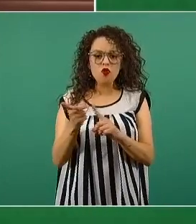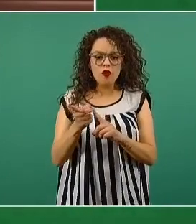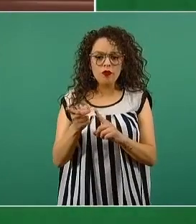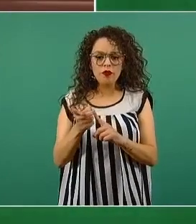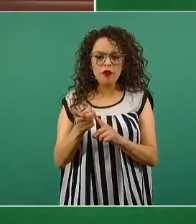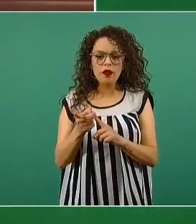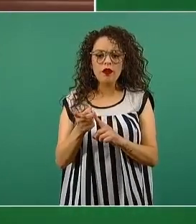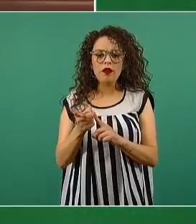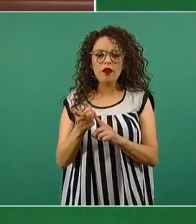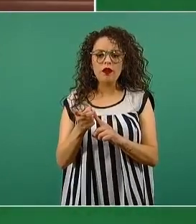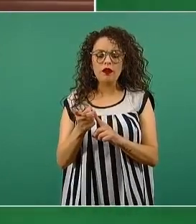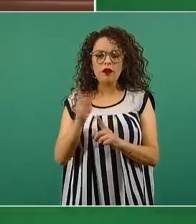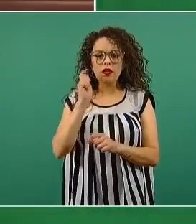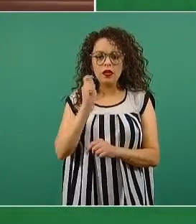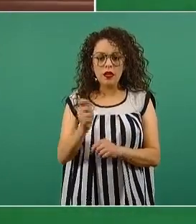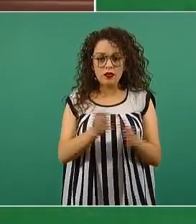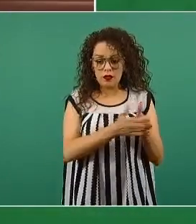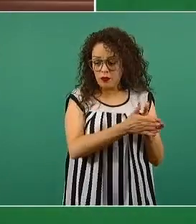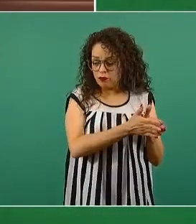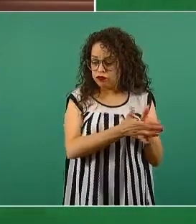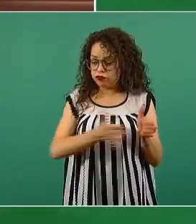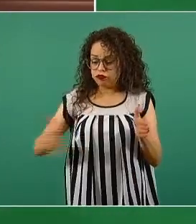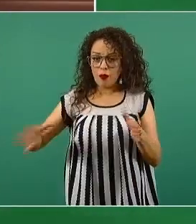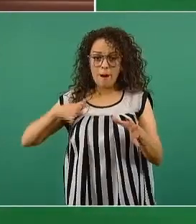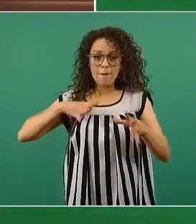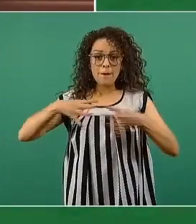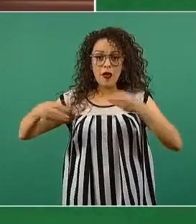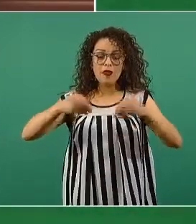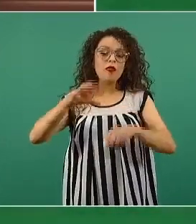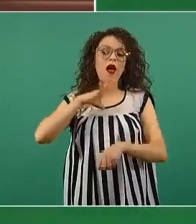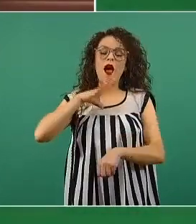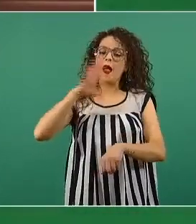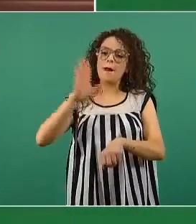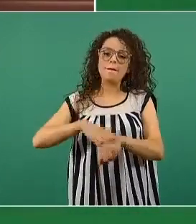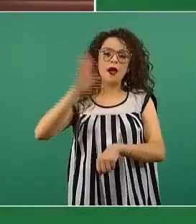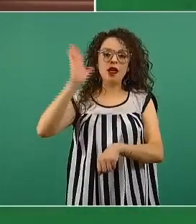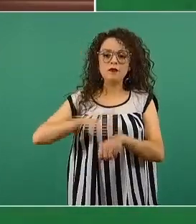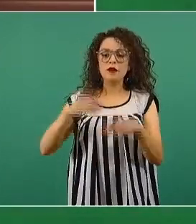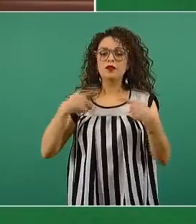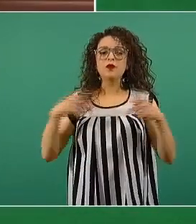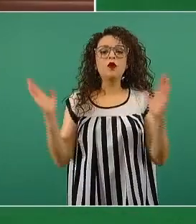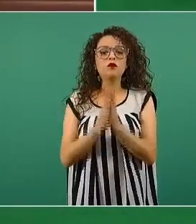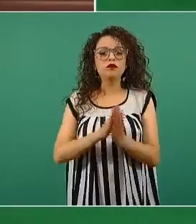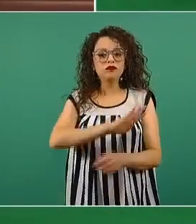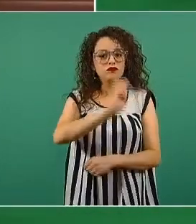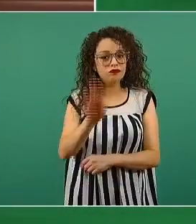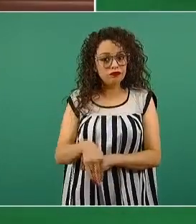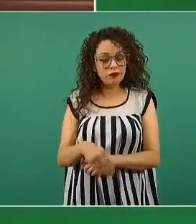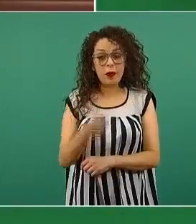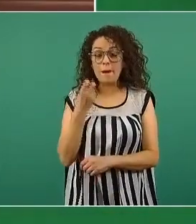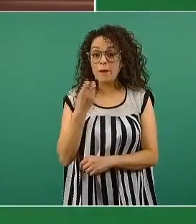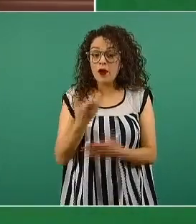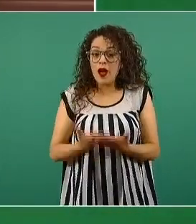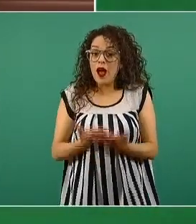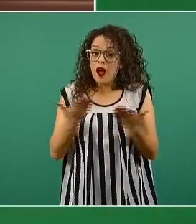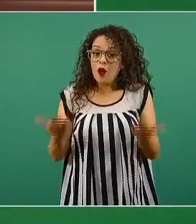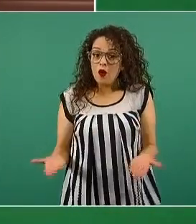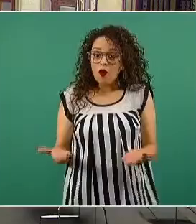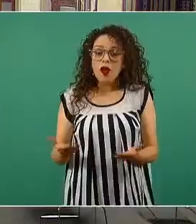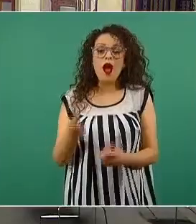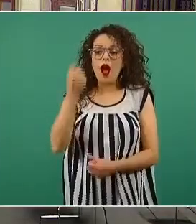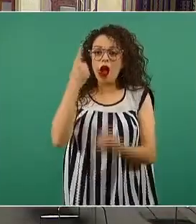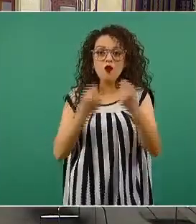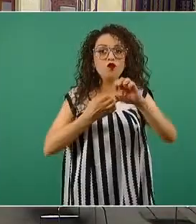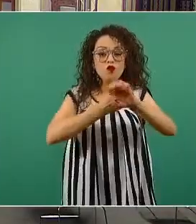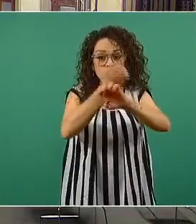toda la pandemia han reflejado los mayores índices de mortalidad, pero precisamente ahora tenemos algunos